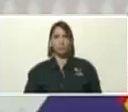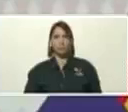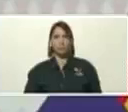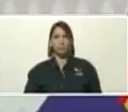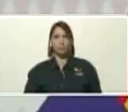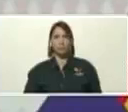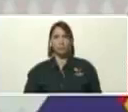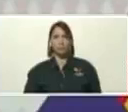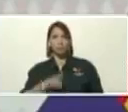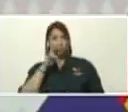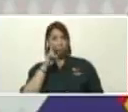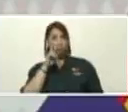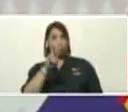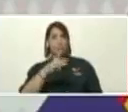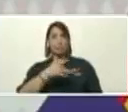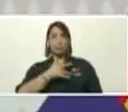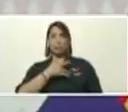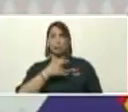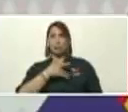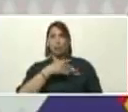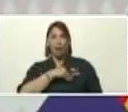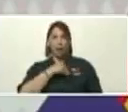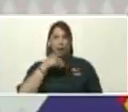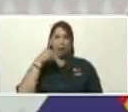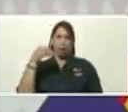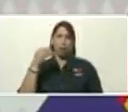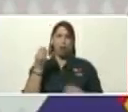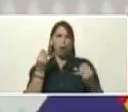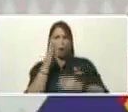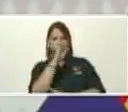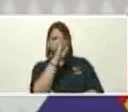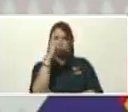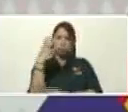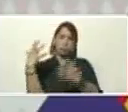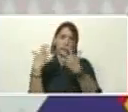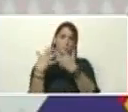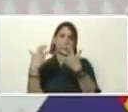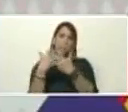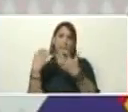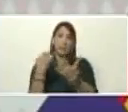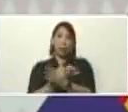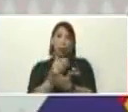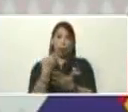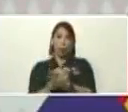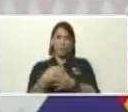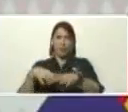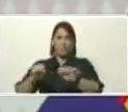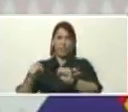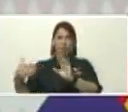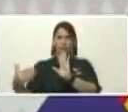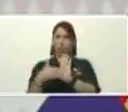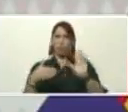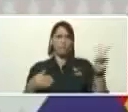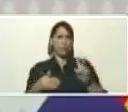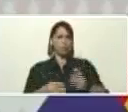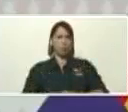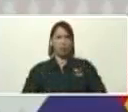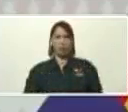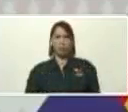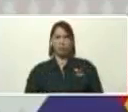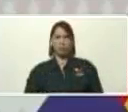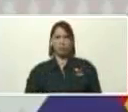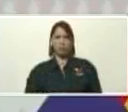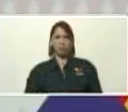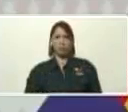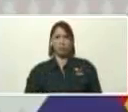y lo siento en el alma, cómo en medio de esta guerra económica imperialista, de estos